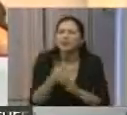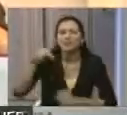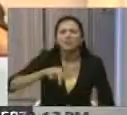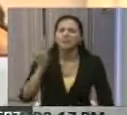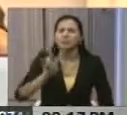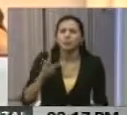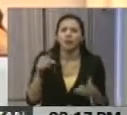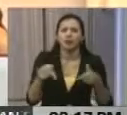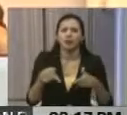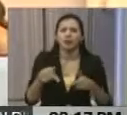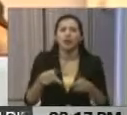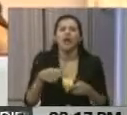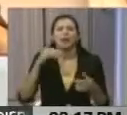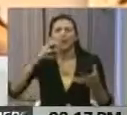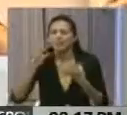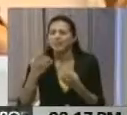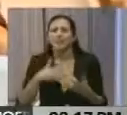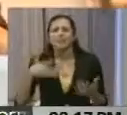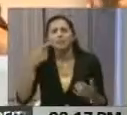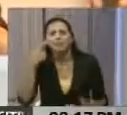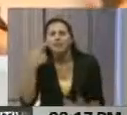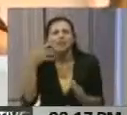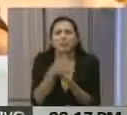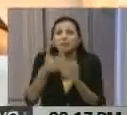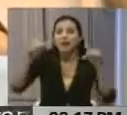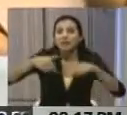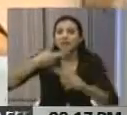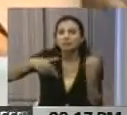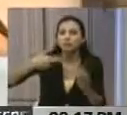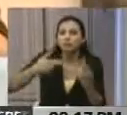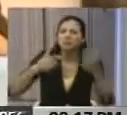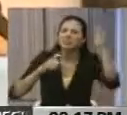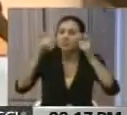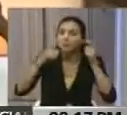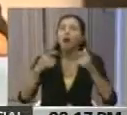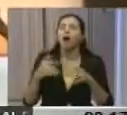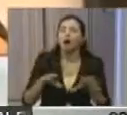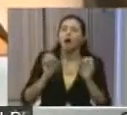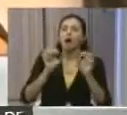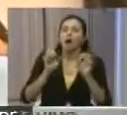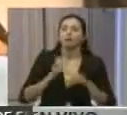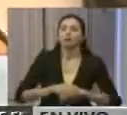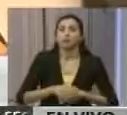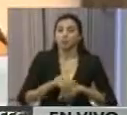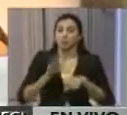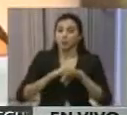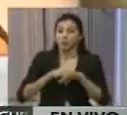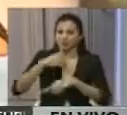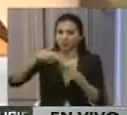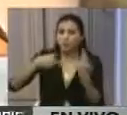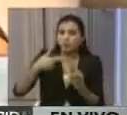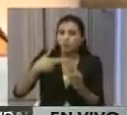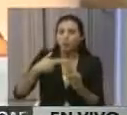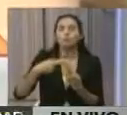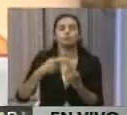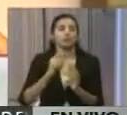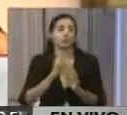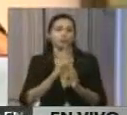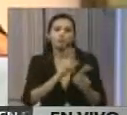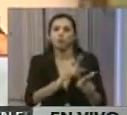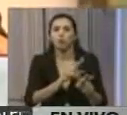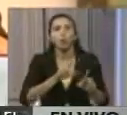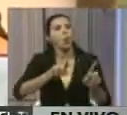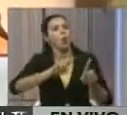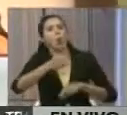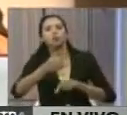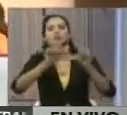acontecimiento extraordinario que es la revolución, el chavismo, que está emergiendo y que está dándole una respuesta contundente, alternativa al neoliberalismo. Por